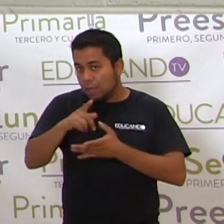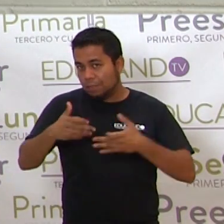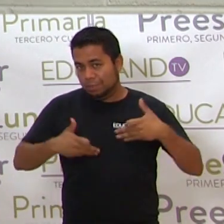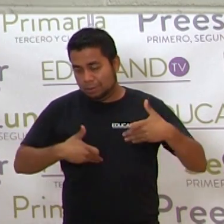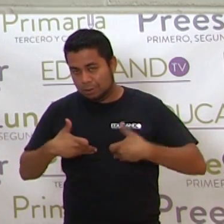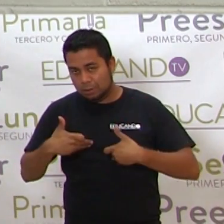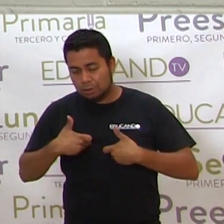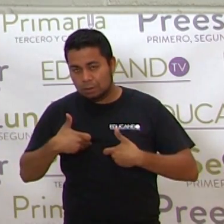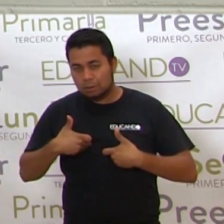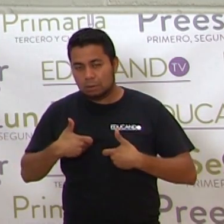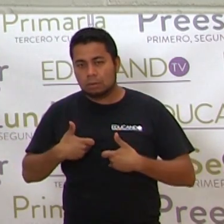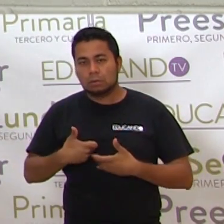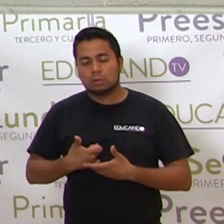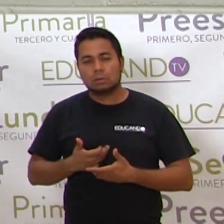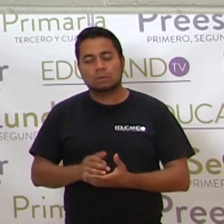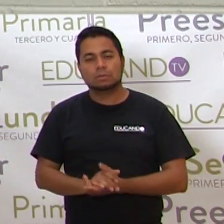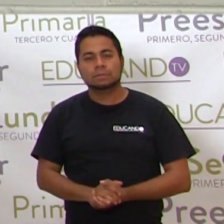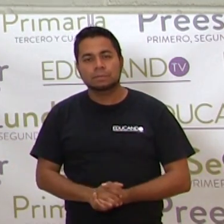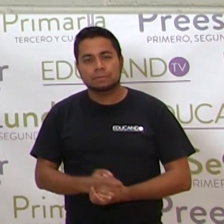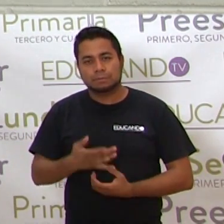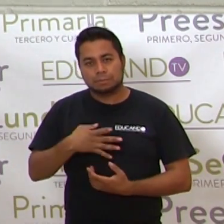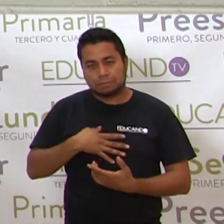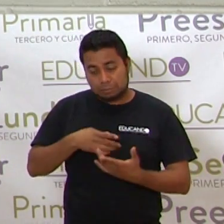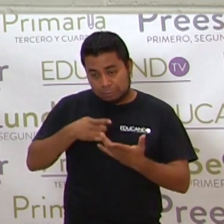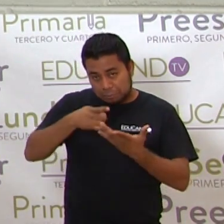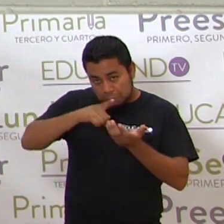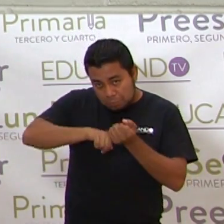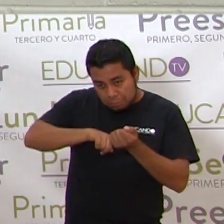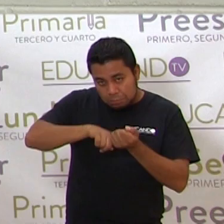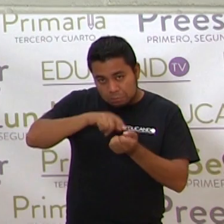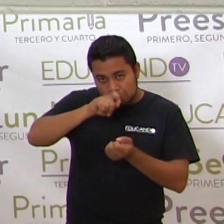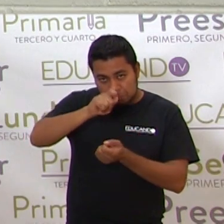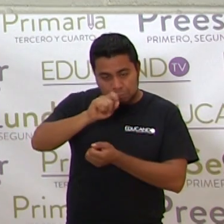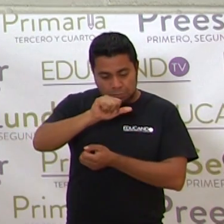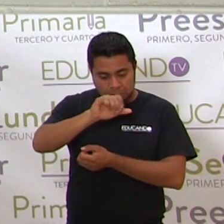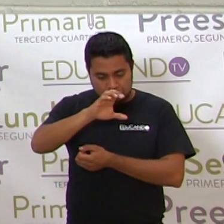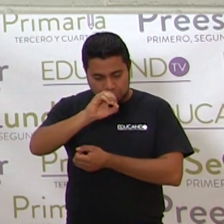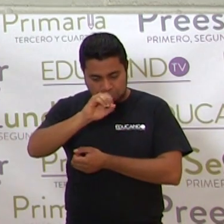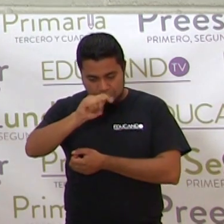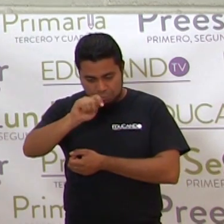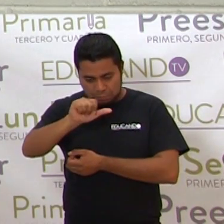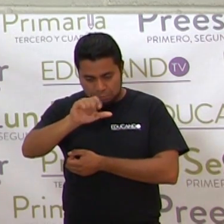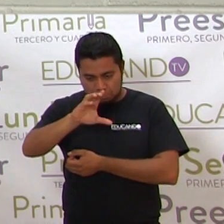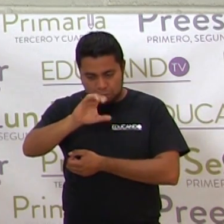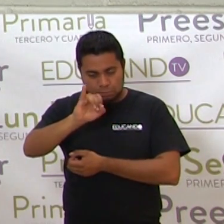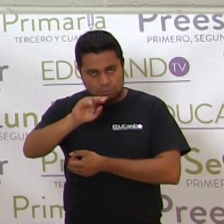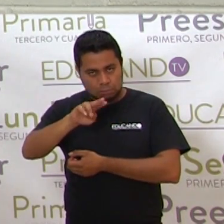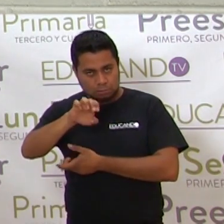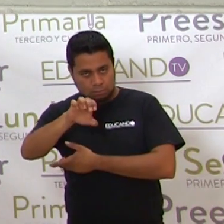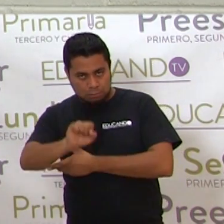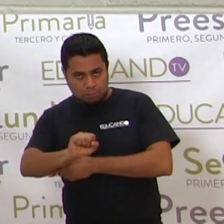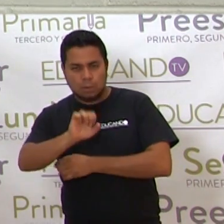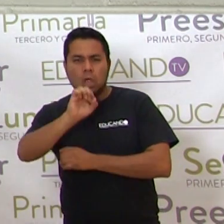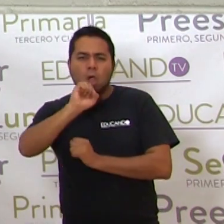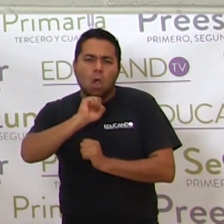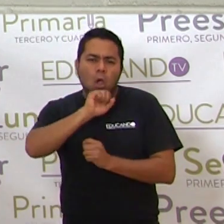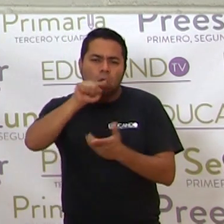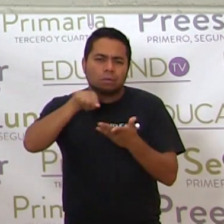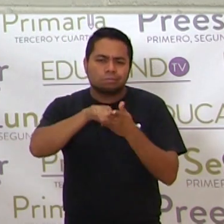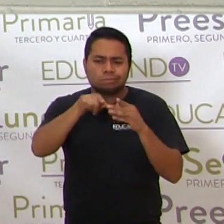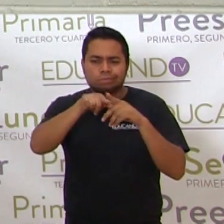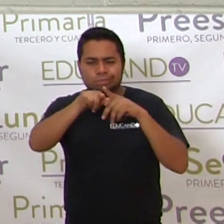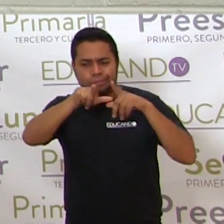tener dentro de lo que son las acotaciones o dentro de lo que son los escenarios,